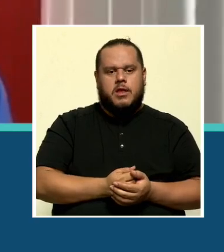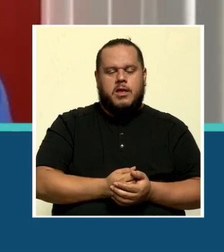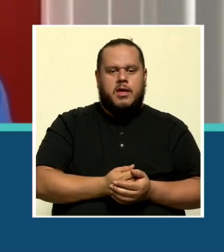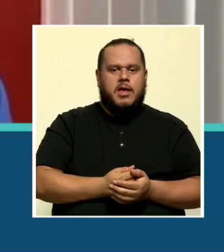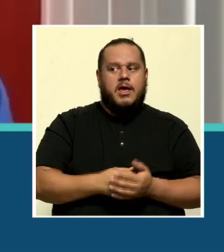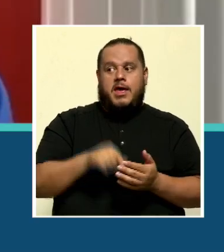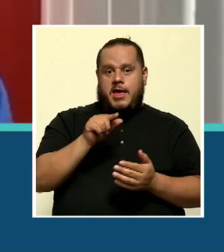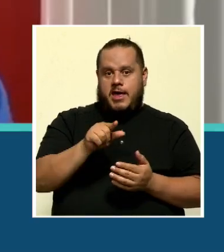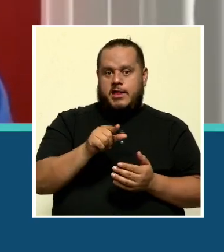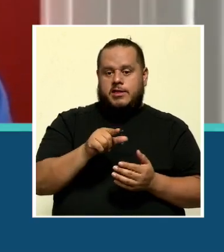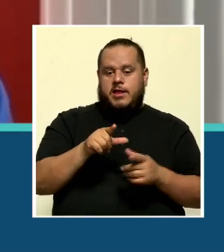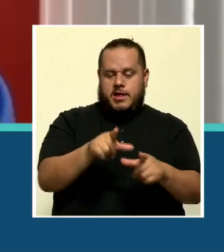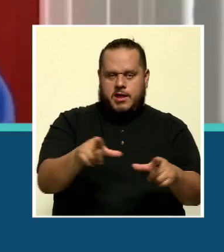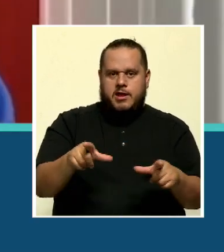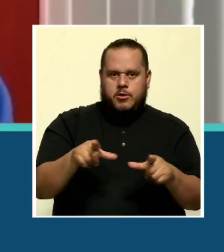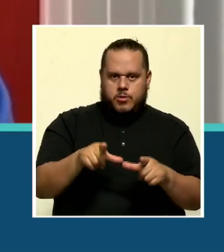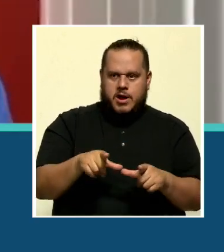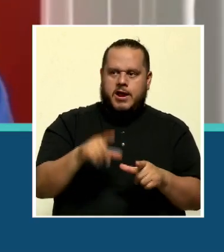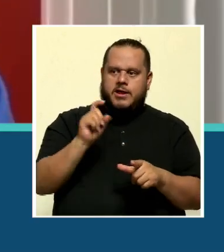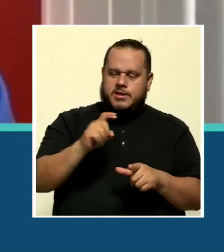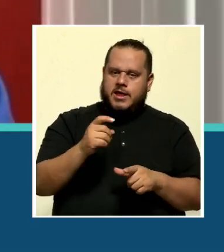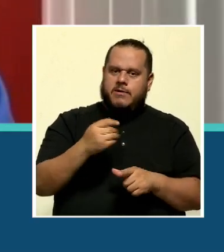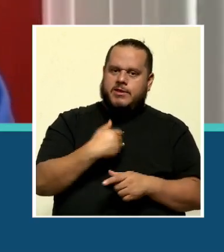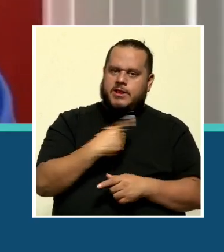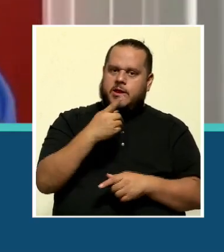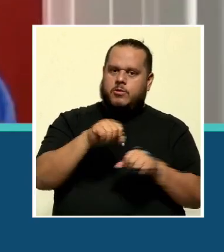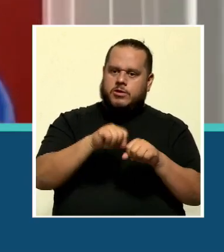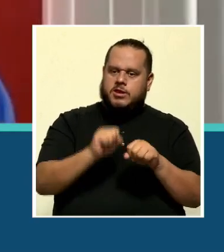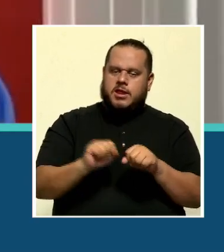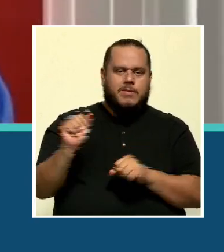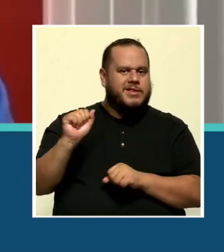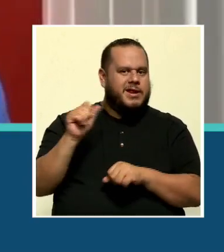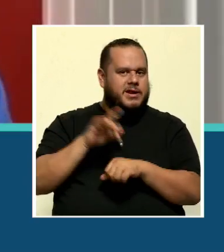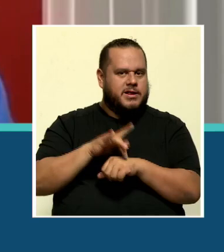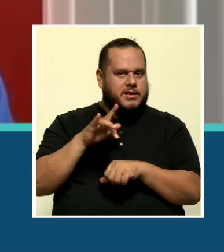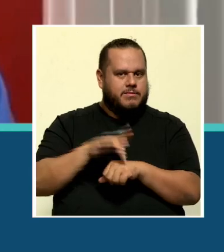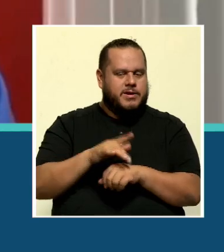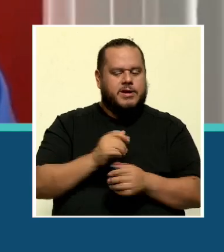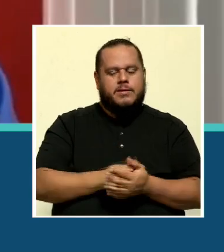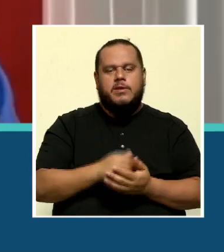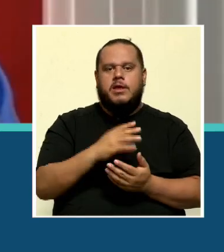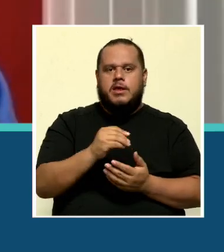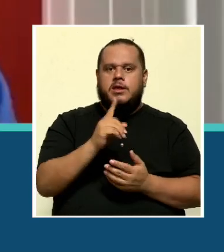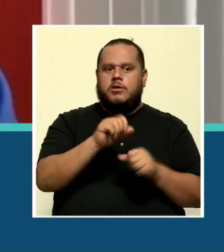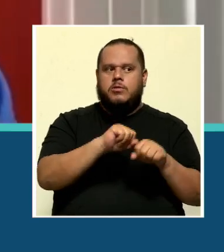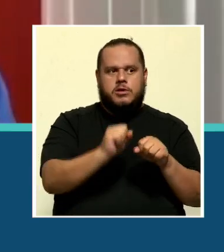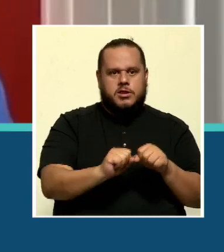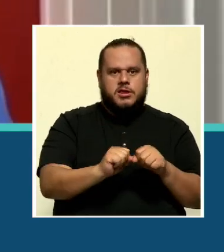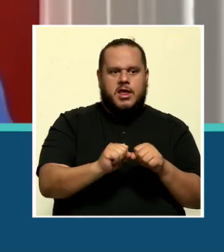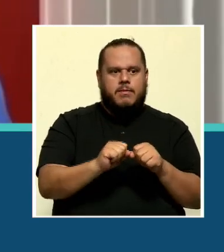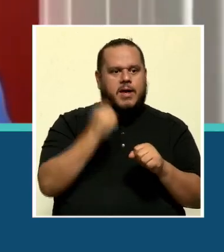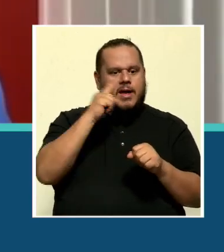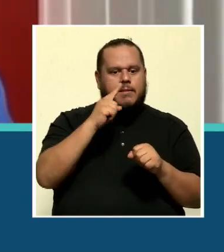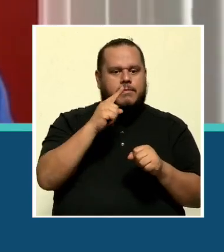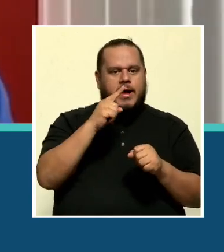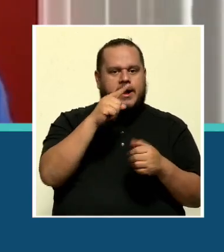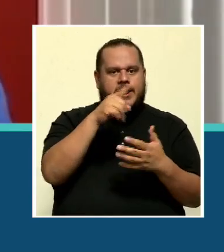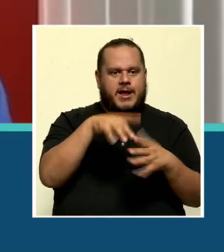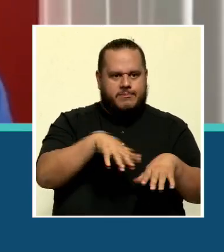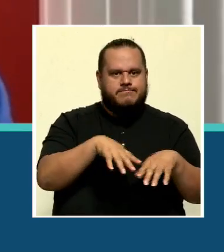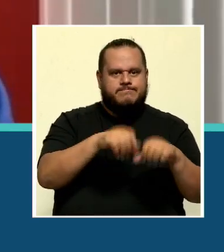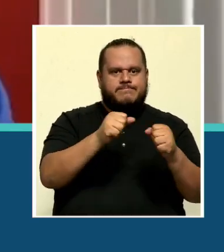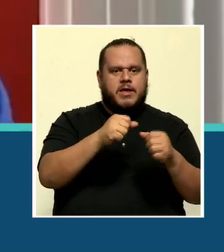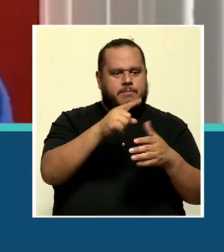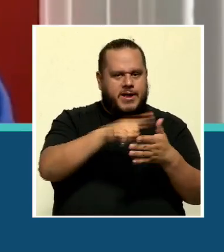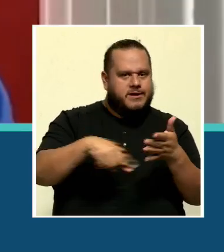Idealmente estas instalaciones deben de contar con un sistema de alerta temprano y un sistema supresor, en otras